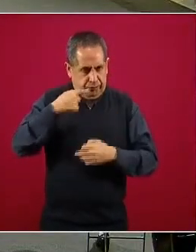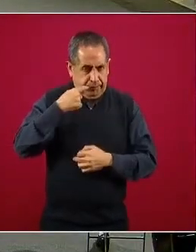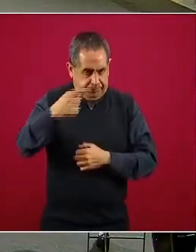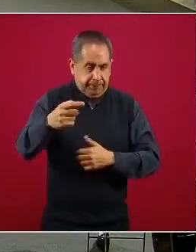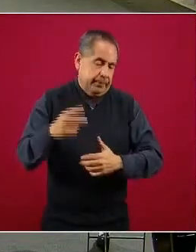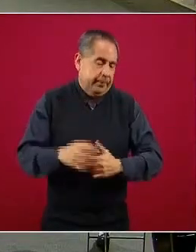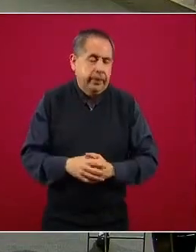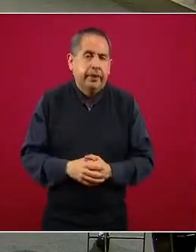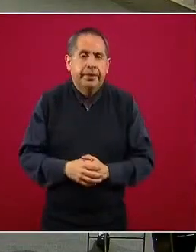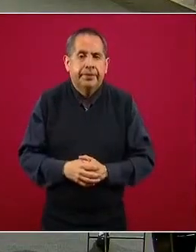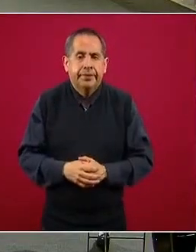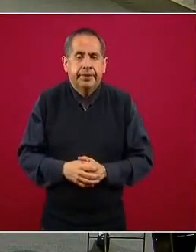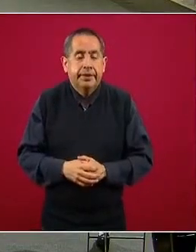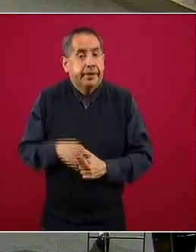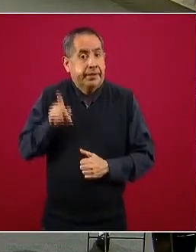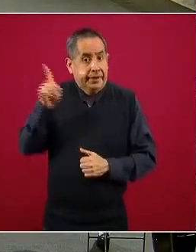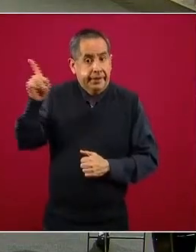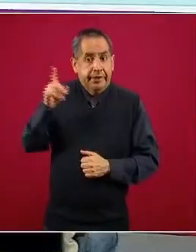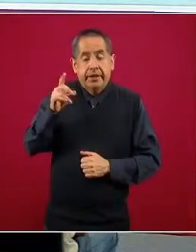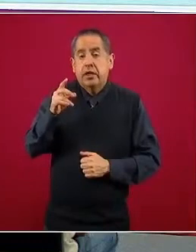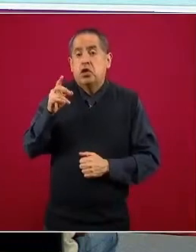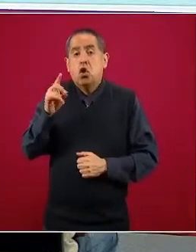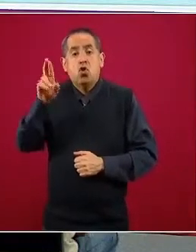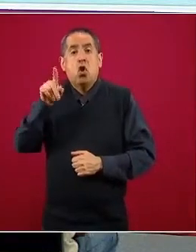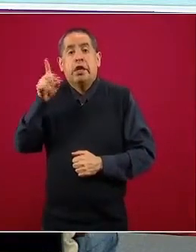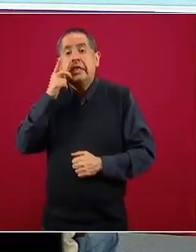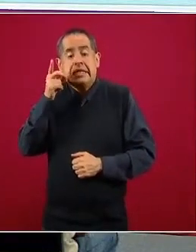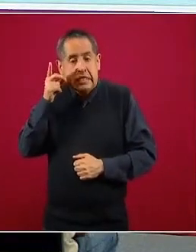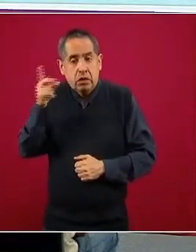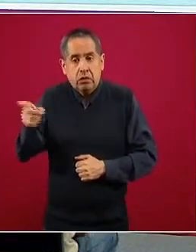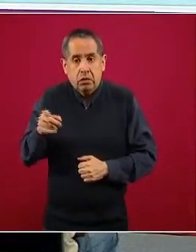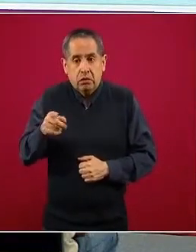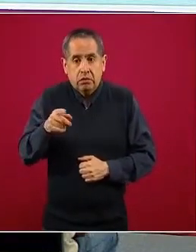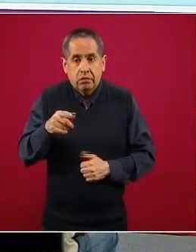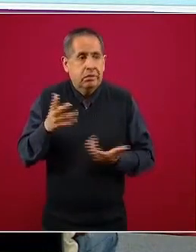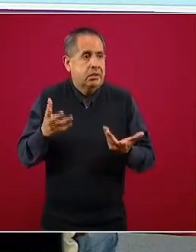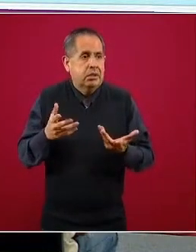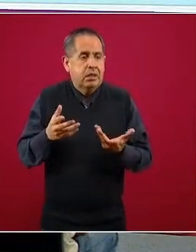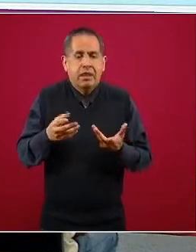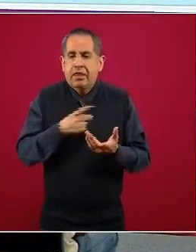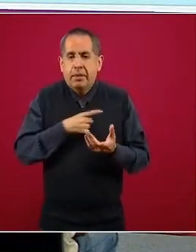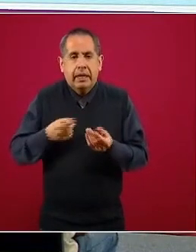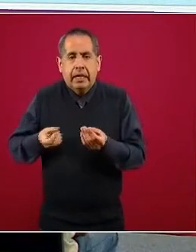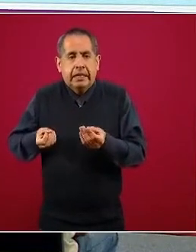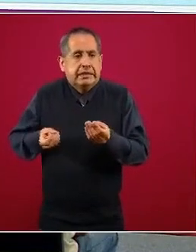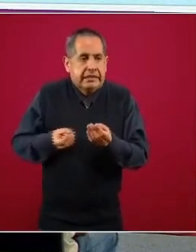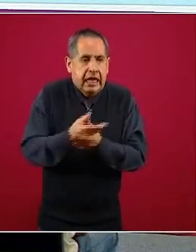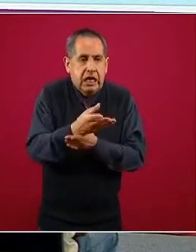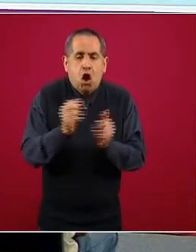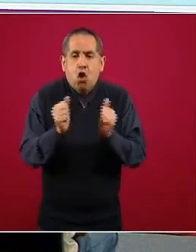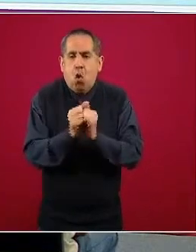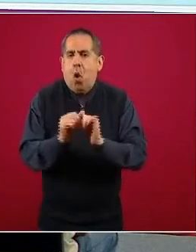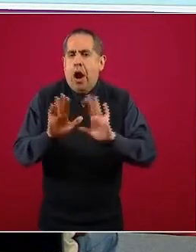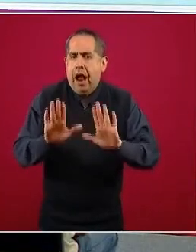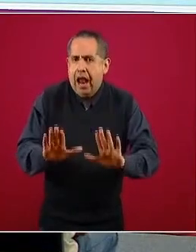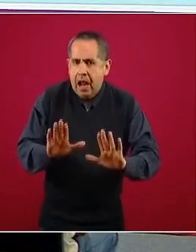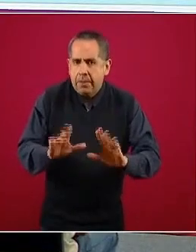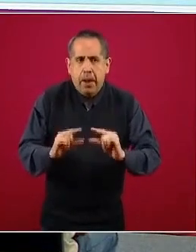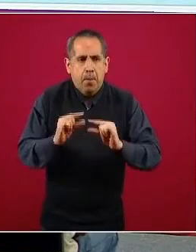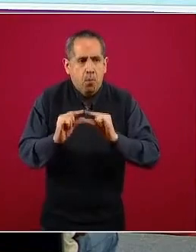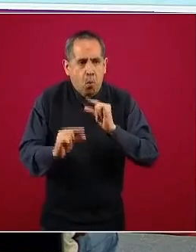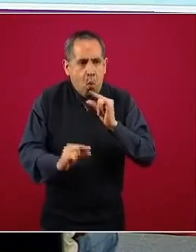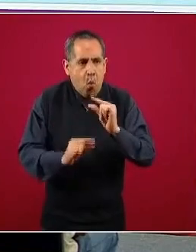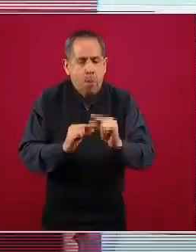ustedes. Habló de la importancia de tener un desconfinamiento ordenado, progresivo y